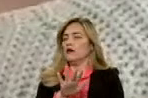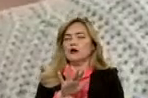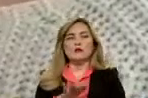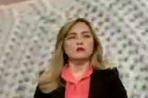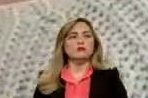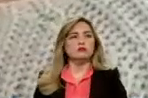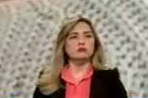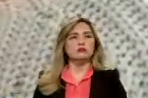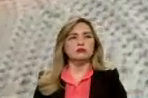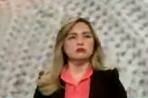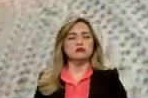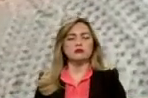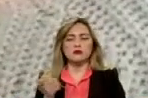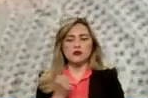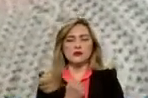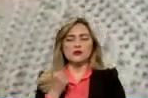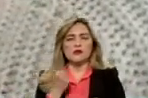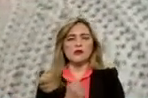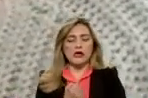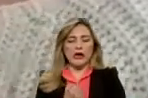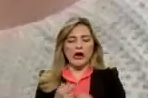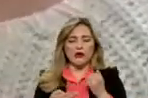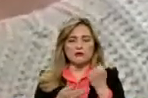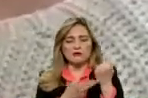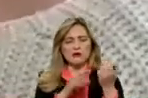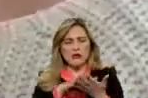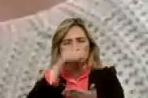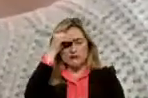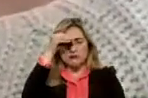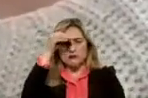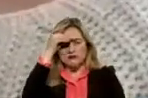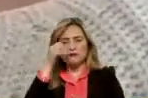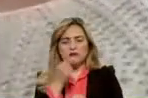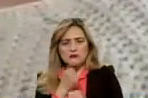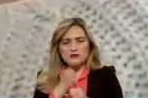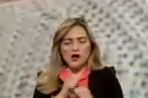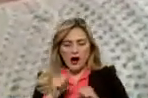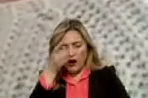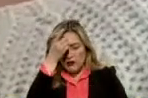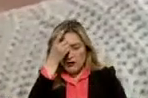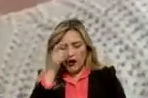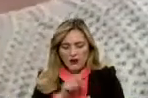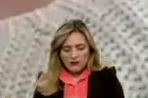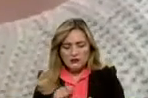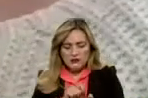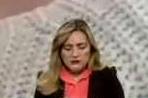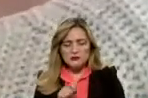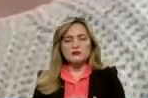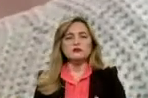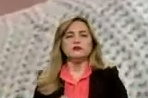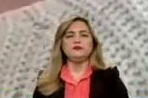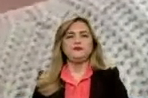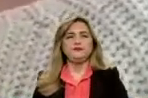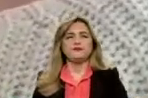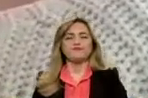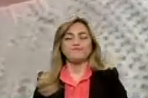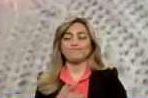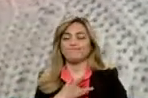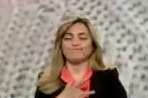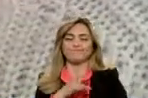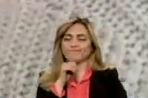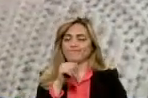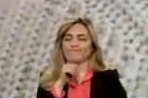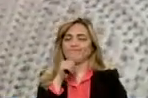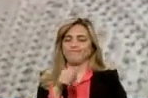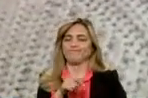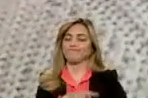estado haciendo trabajos para poder reforzar todo lo que he estado aprendiendo, y nada, siento que sí nos